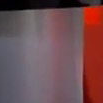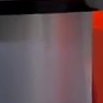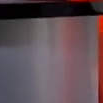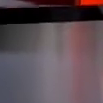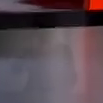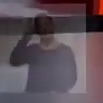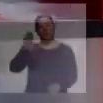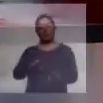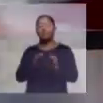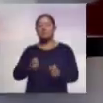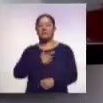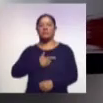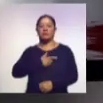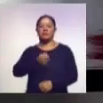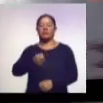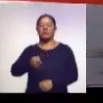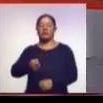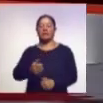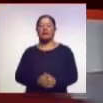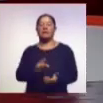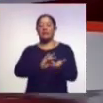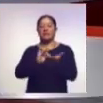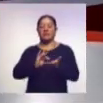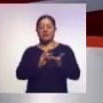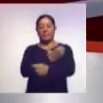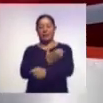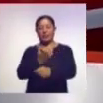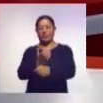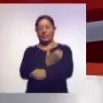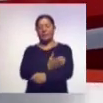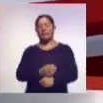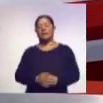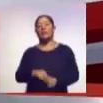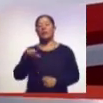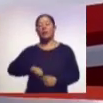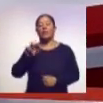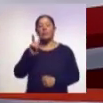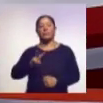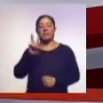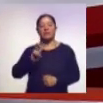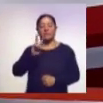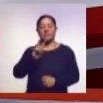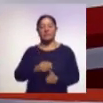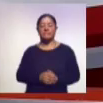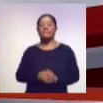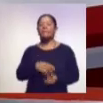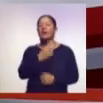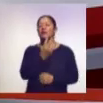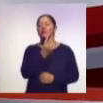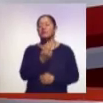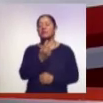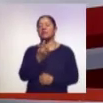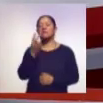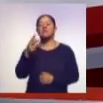Hola, ¿qué tal? ¿Cómo está? Qué gusto saludarle. Gracias por acompañarnos este viernes, cuando son las 2 de la tarde